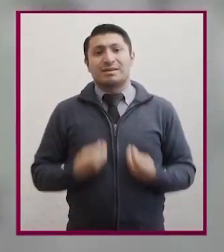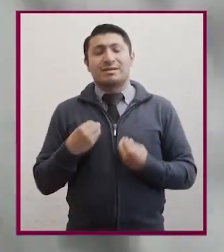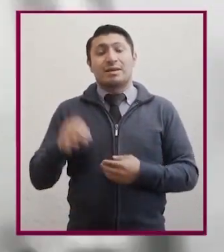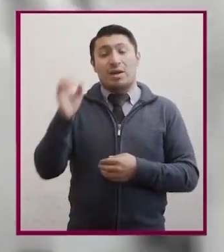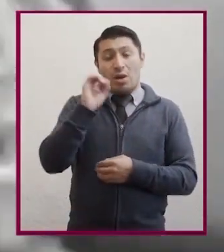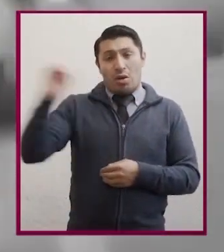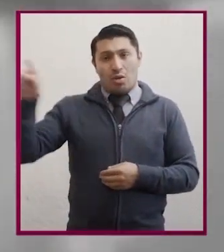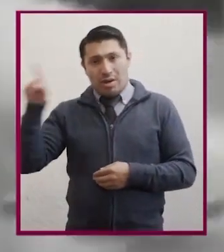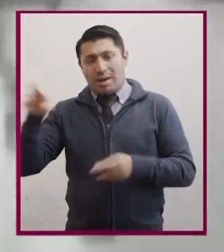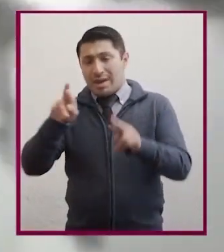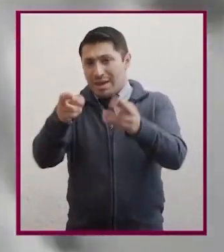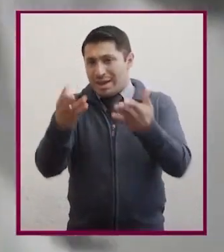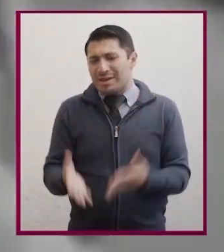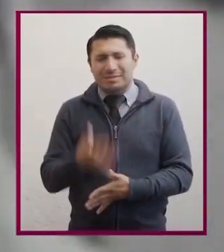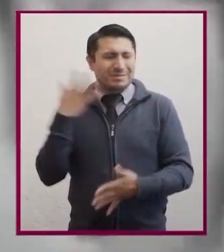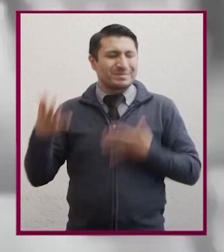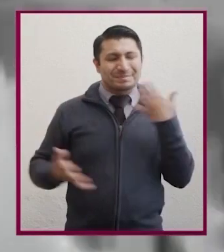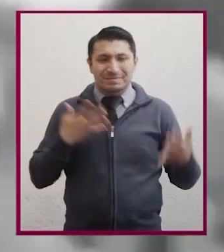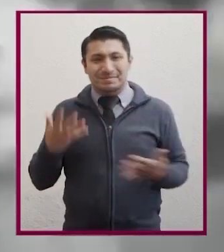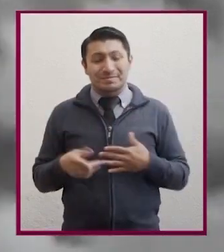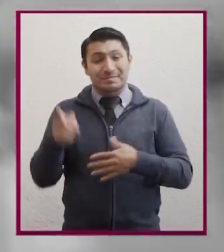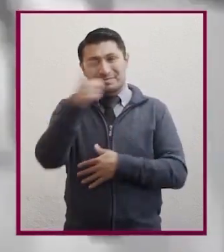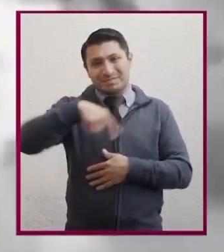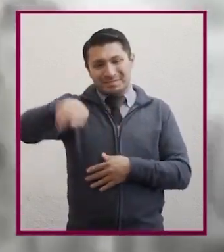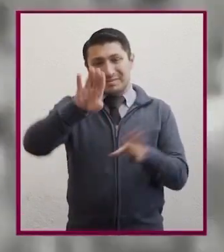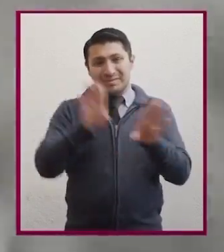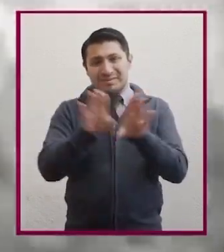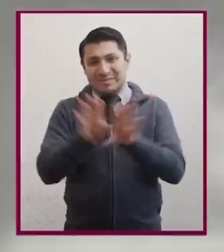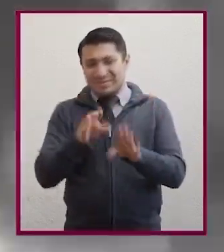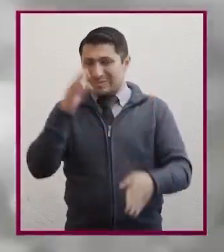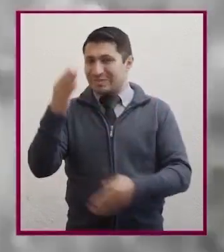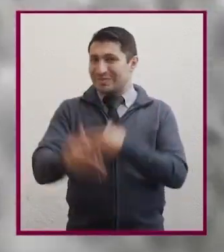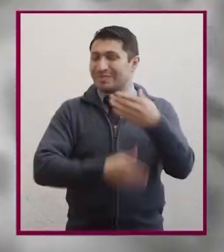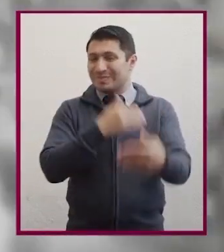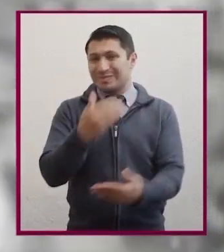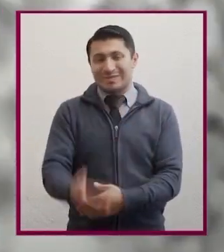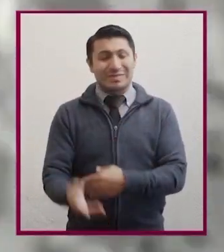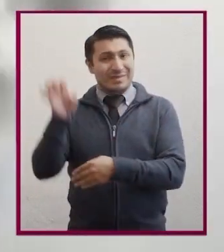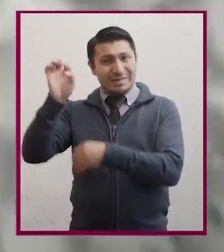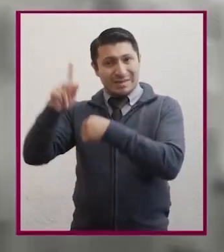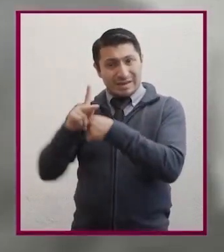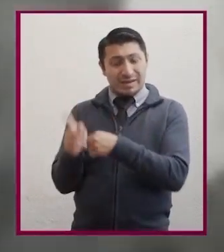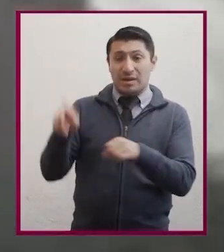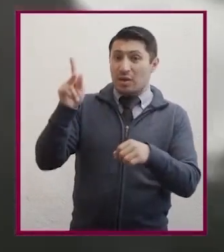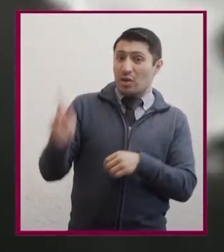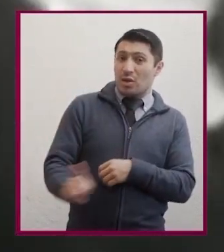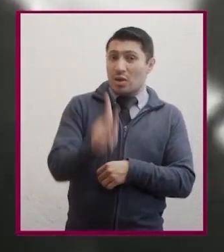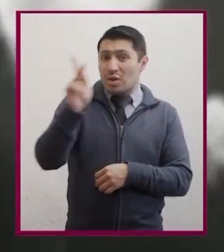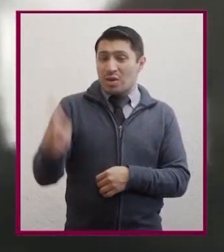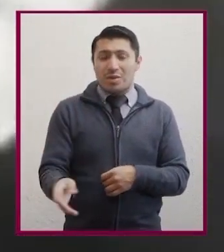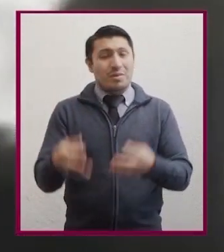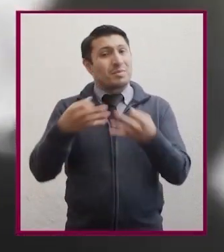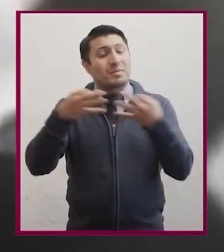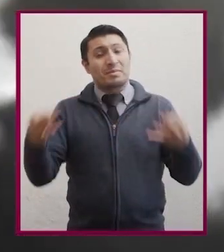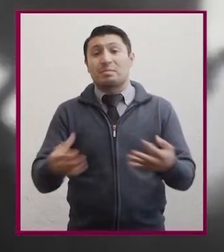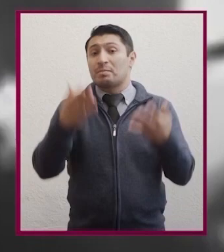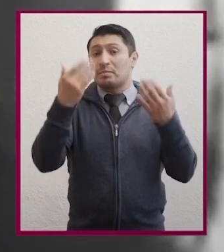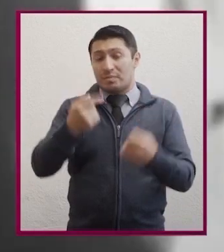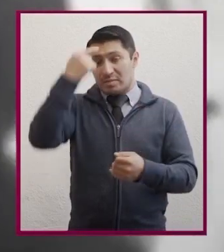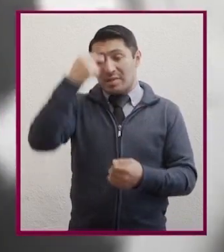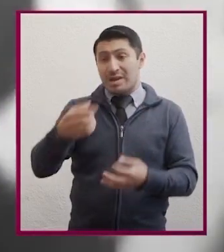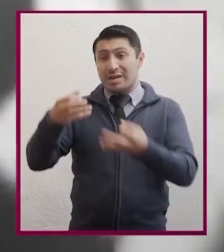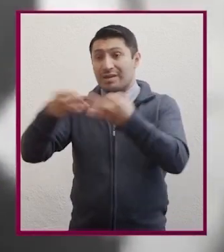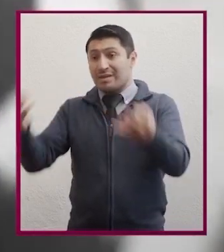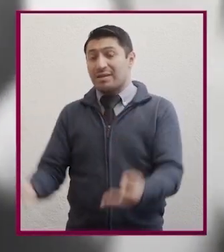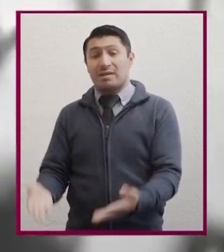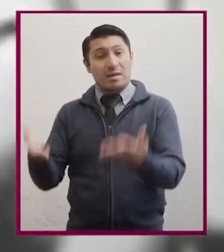Oriente los recibirían con entusiasmo por ser portadores del progreso proveniente de Europa. Un pueblo sin tierra para una tierra sin